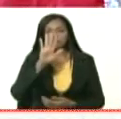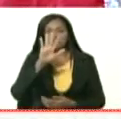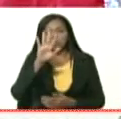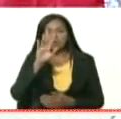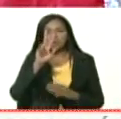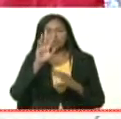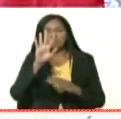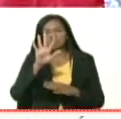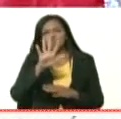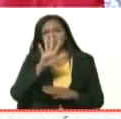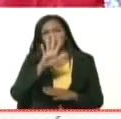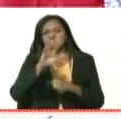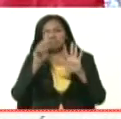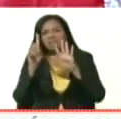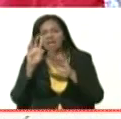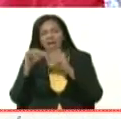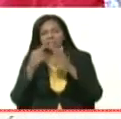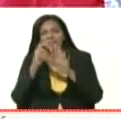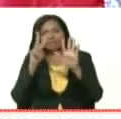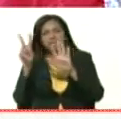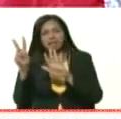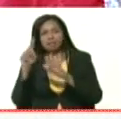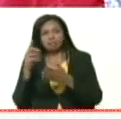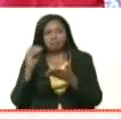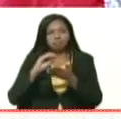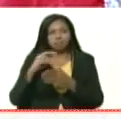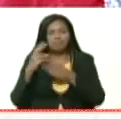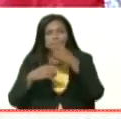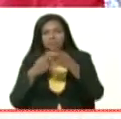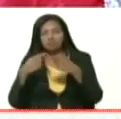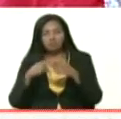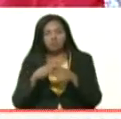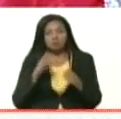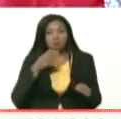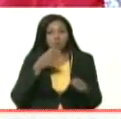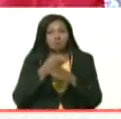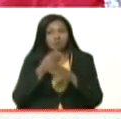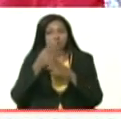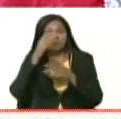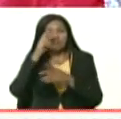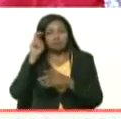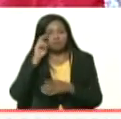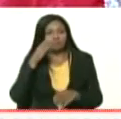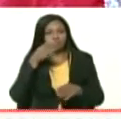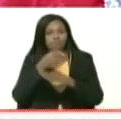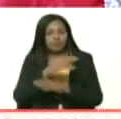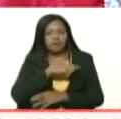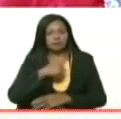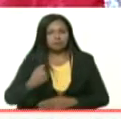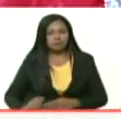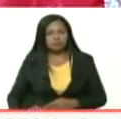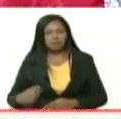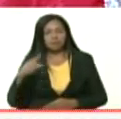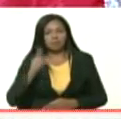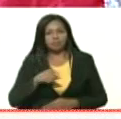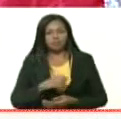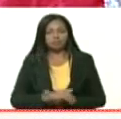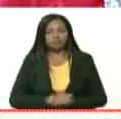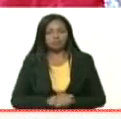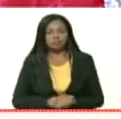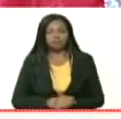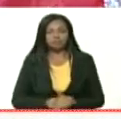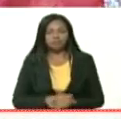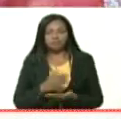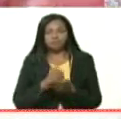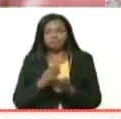5, 6, 7 veces a la China. Como canciller fui también en mis funciones a la China. Y